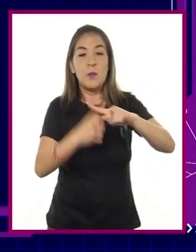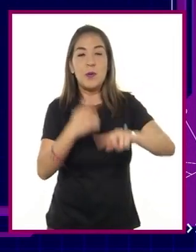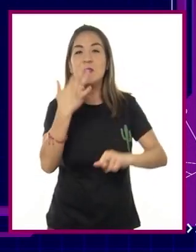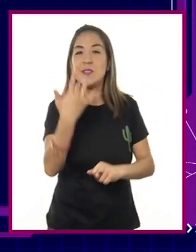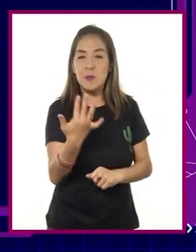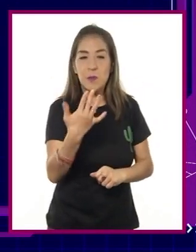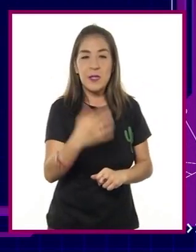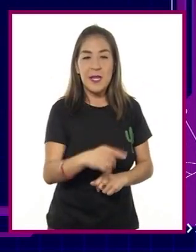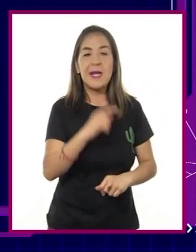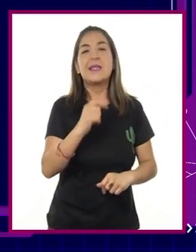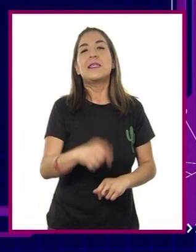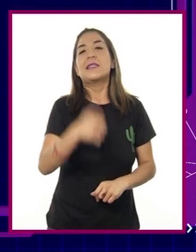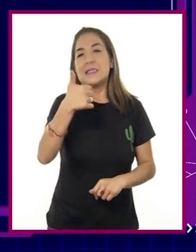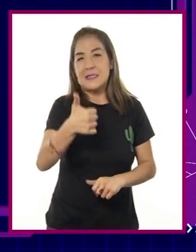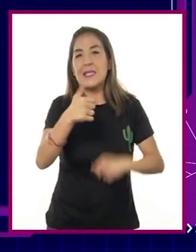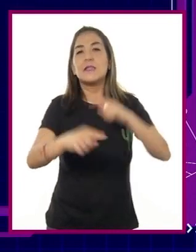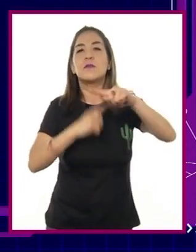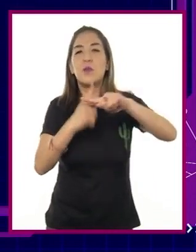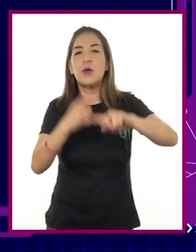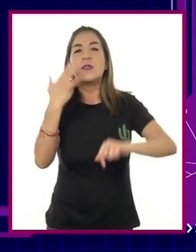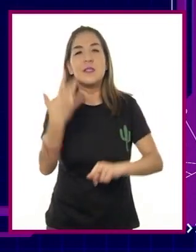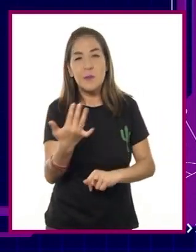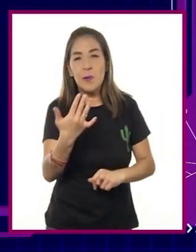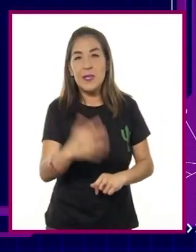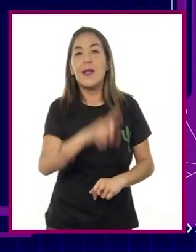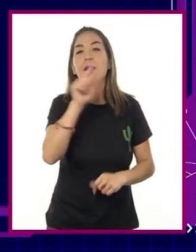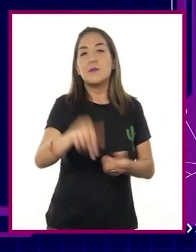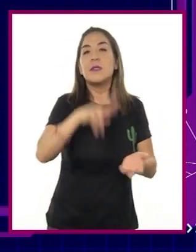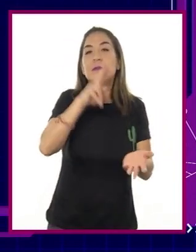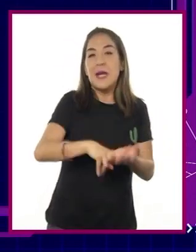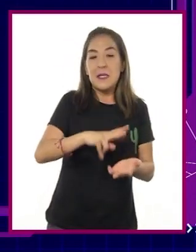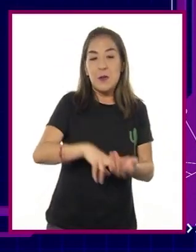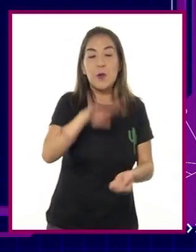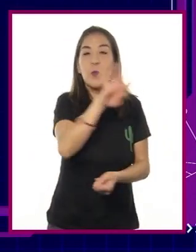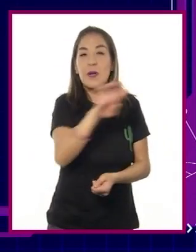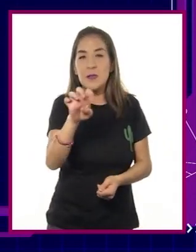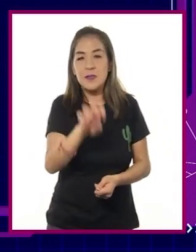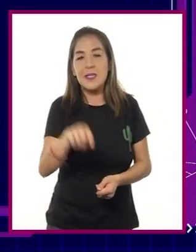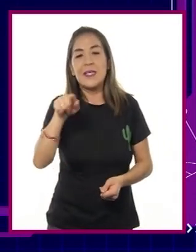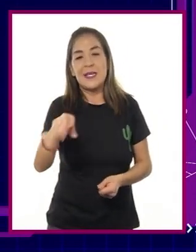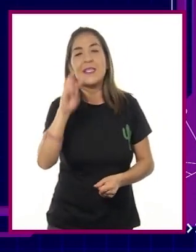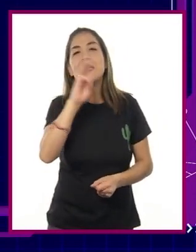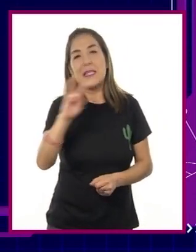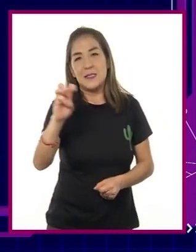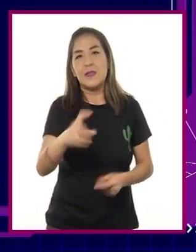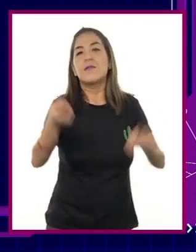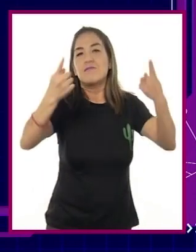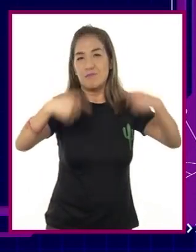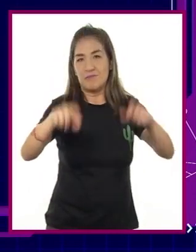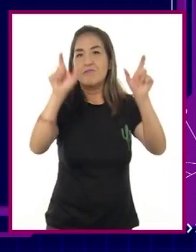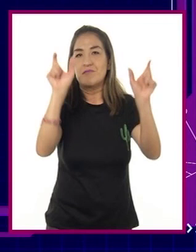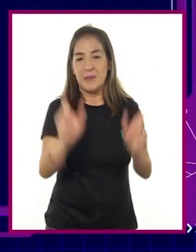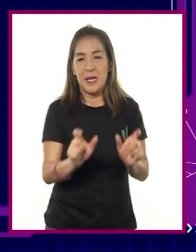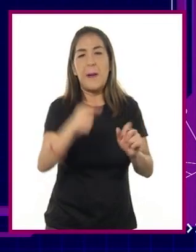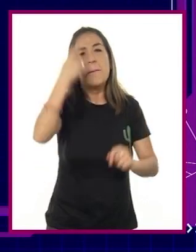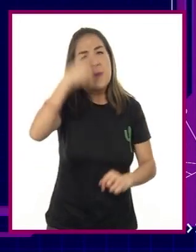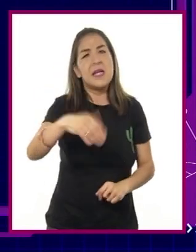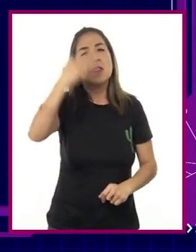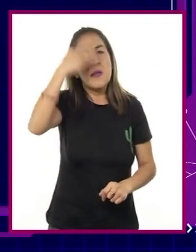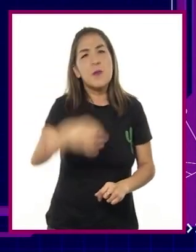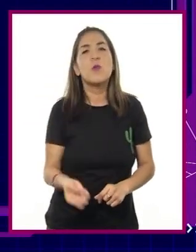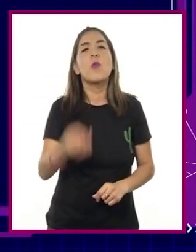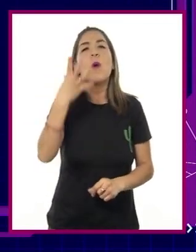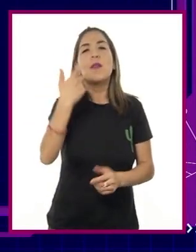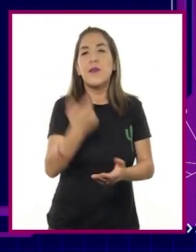50 y 6 por 50 para obtener los valores de 400 y 300 respectivamente. Para saber cuánto